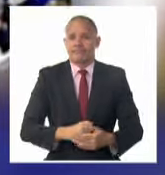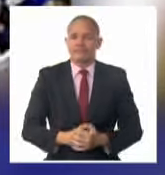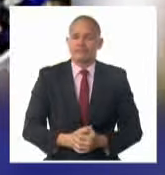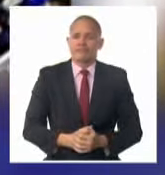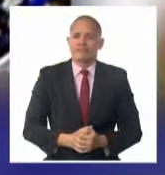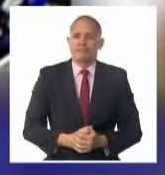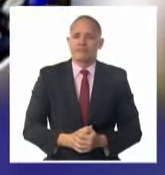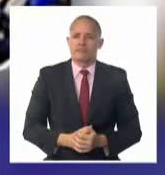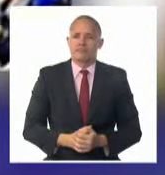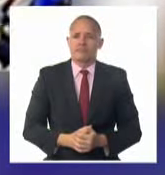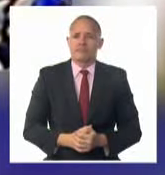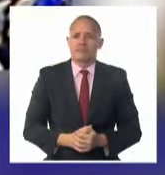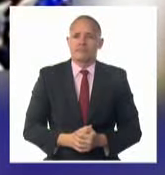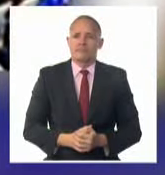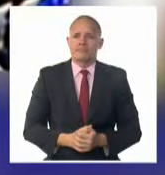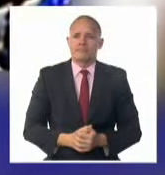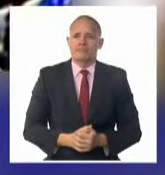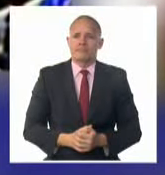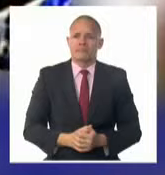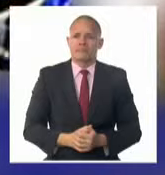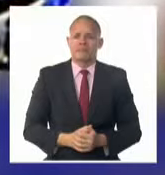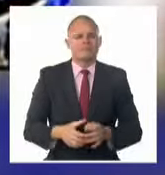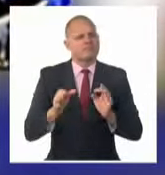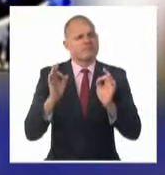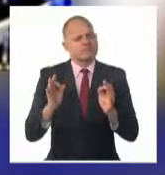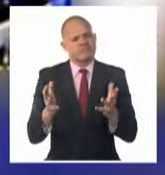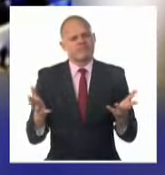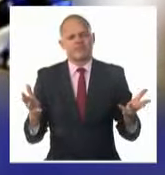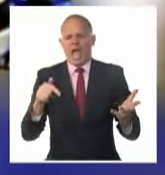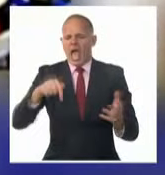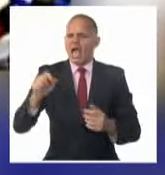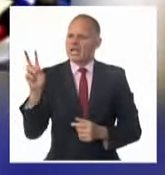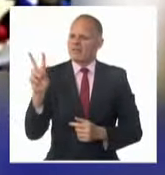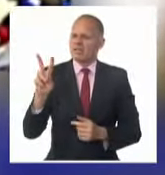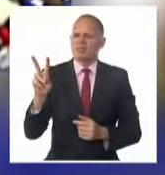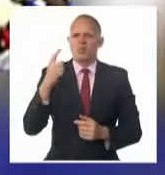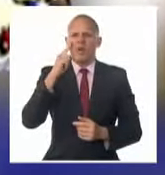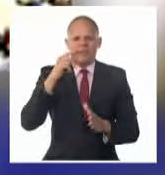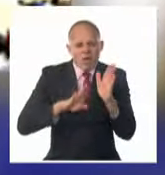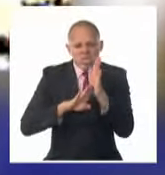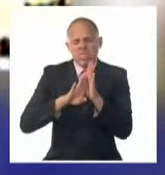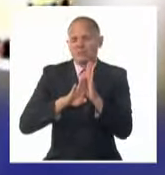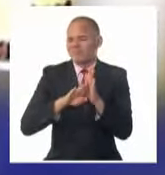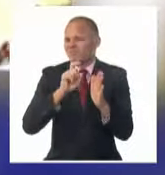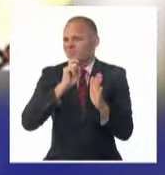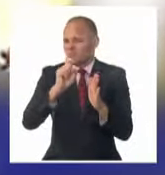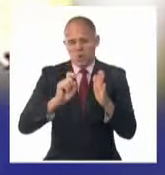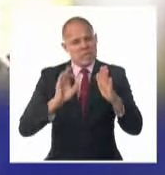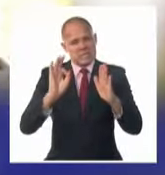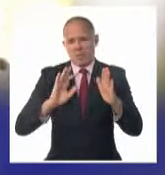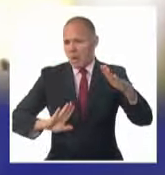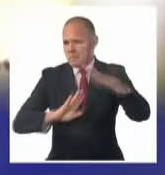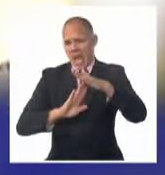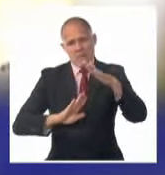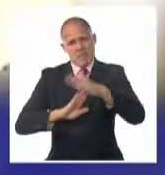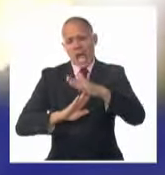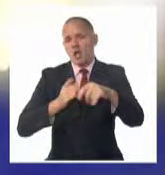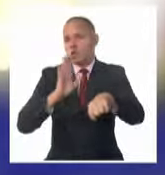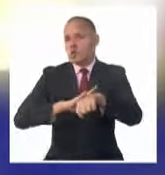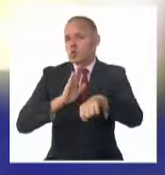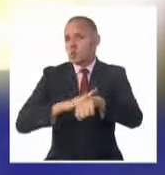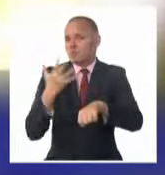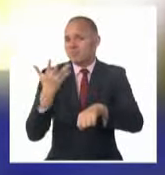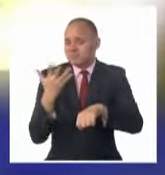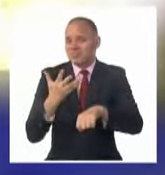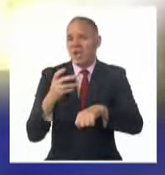internacionales. Es imposible que el país avance sin una poderosa unión entre la empresa